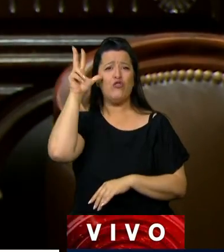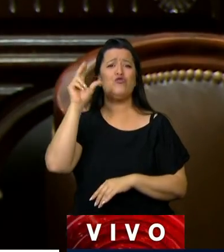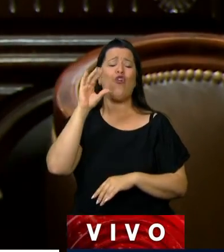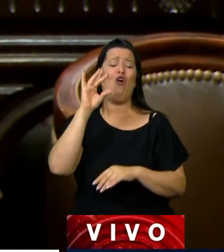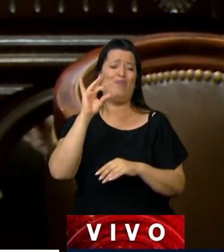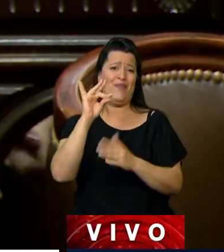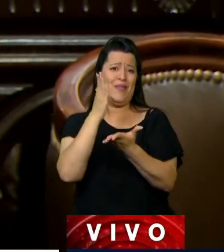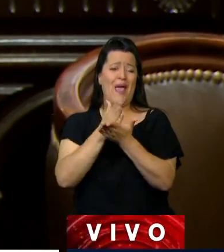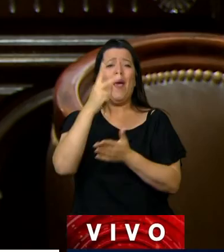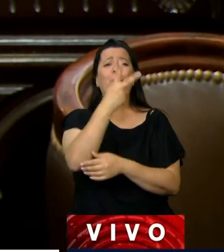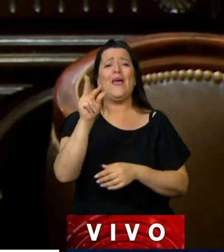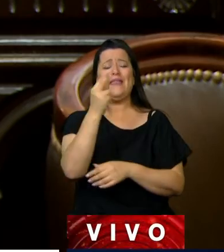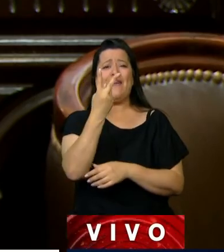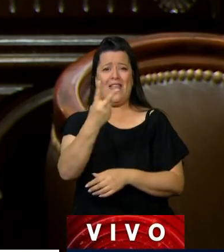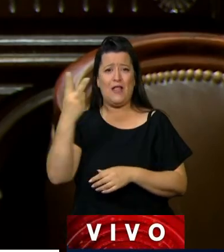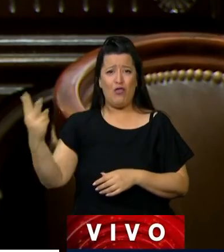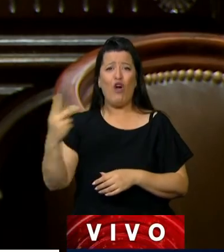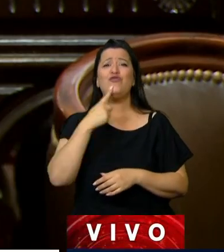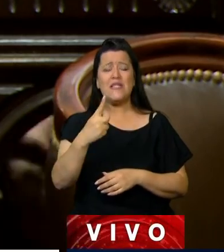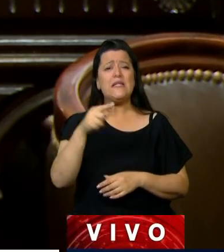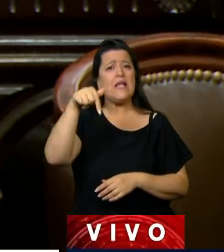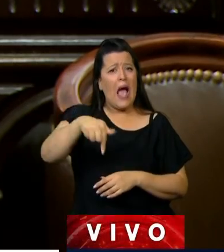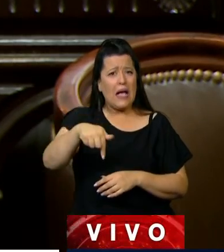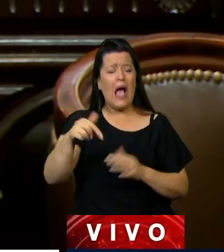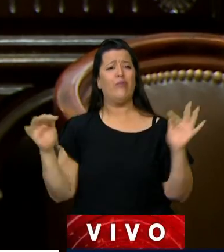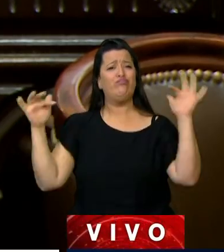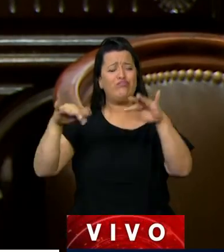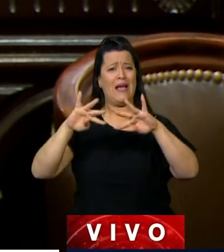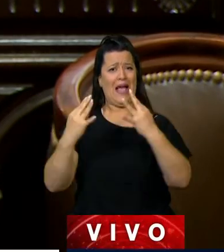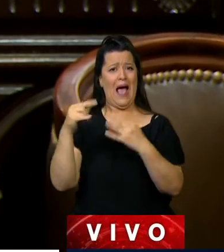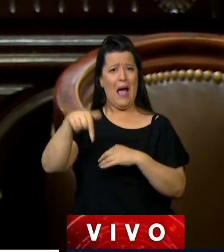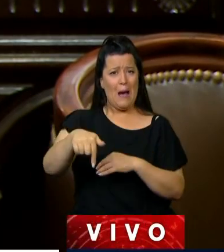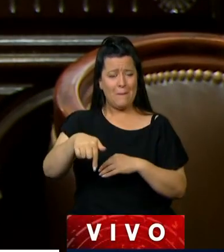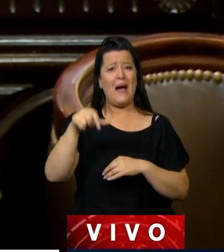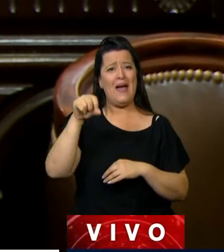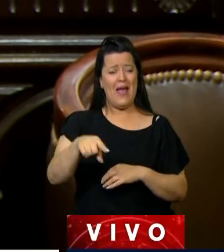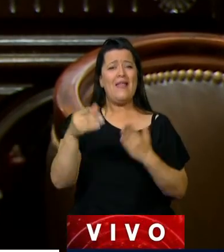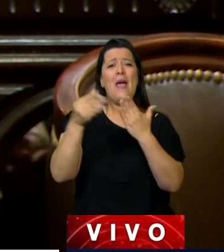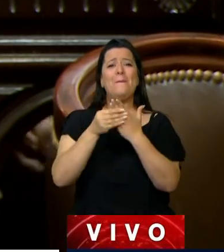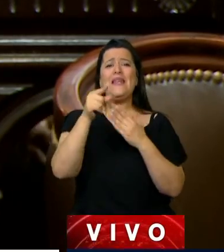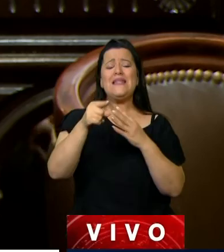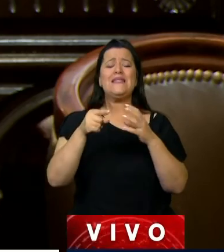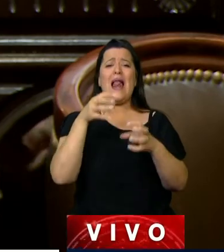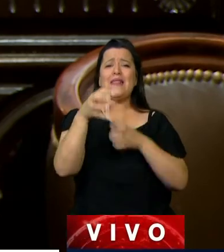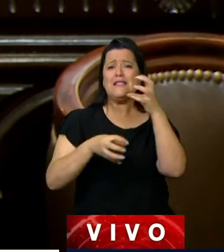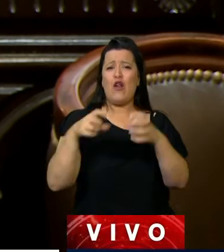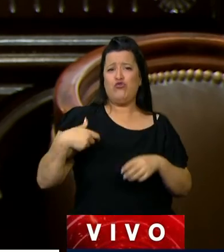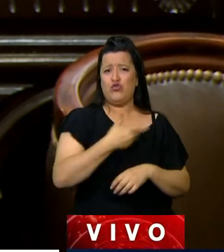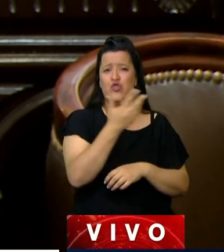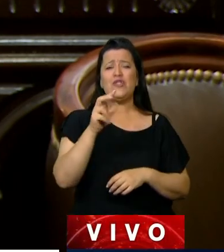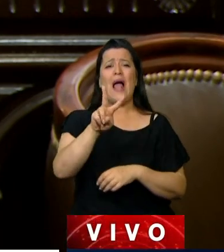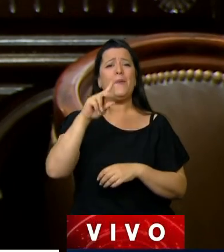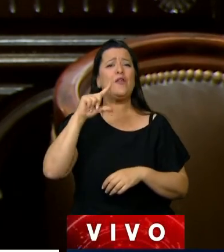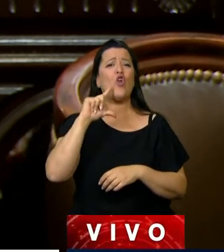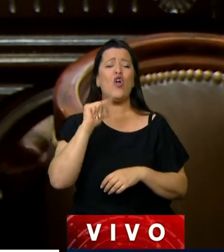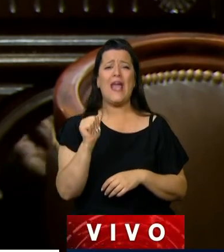6098-D2022, por el cual se requiere la comparecencia a este honorable Cámara de la señora Ministra de Desarrollo Social de la Nación, Victoria Tolosa